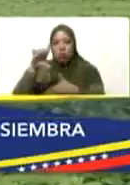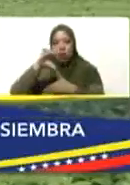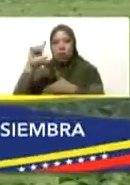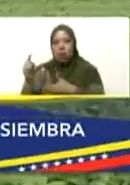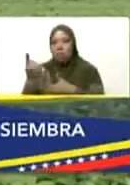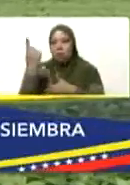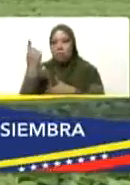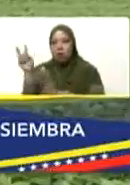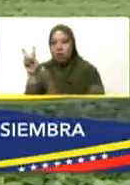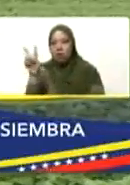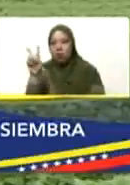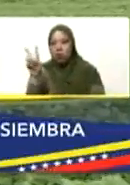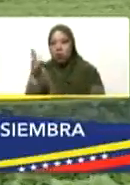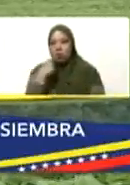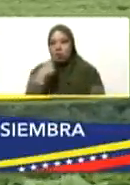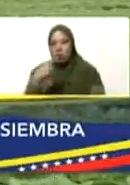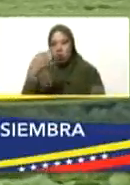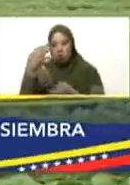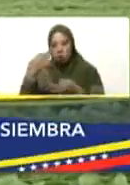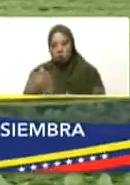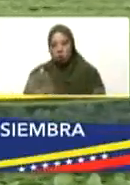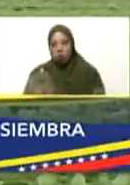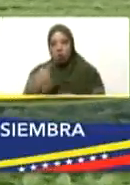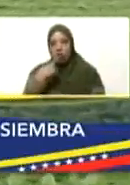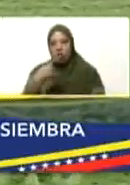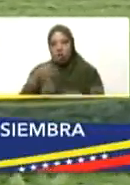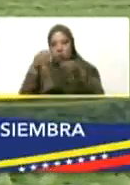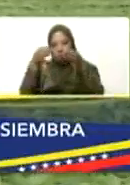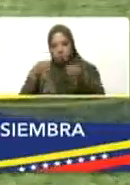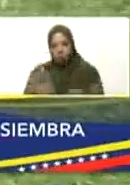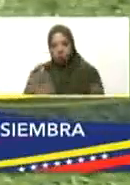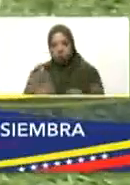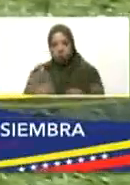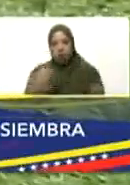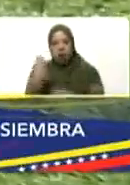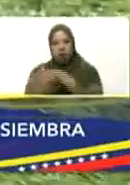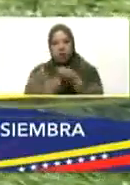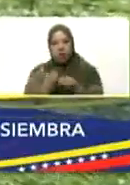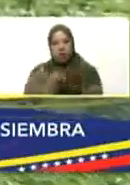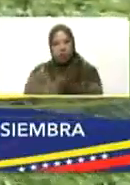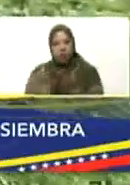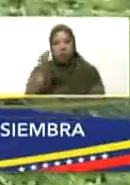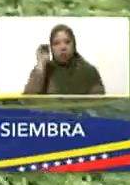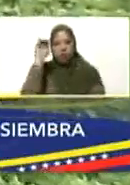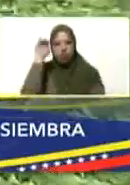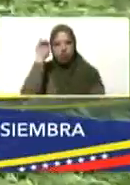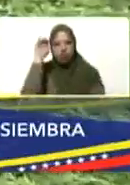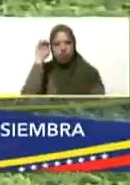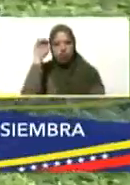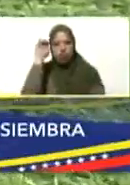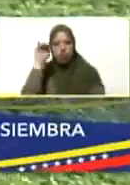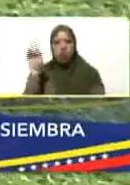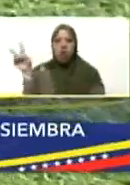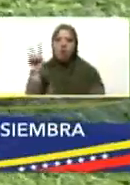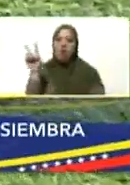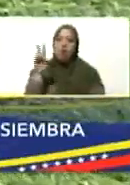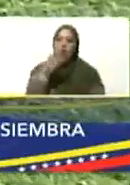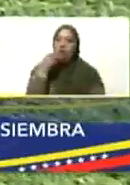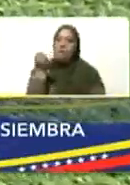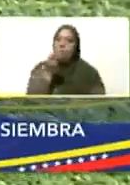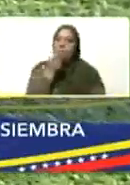alimentos. Así lo digo, así lo decreto y así será. Venezuela, tierra